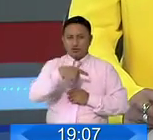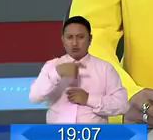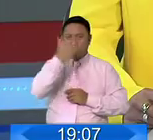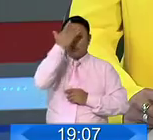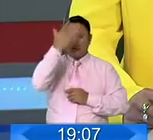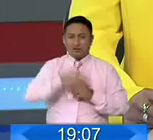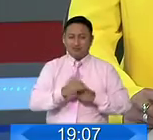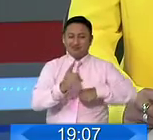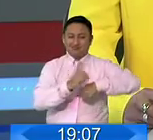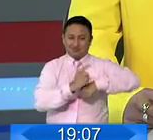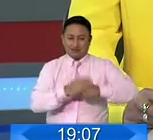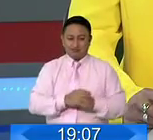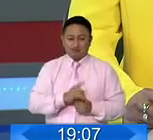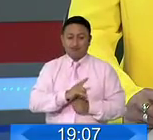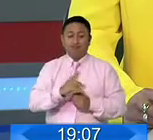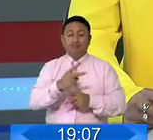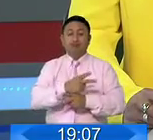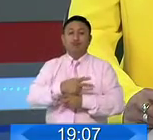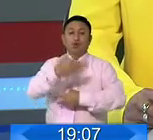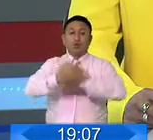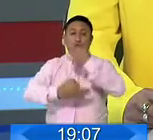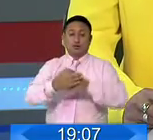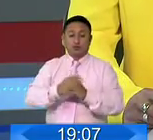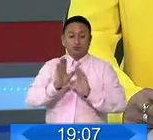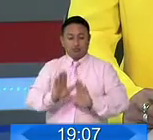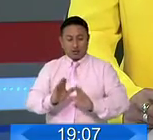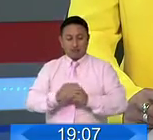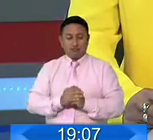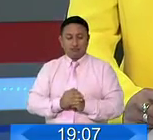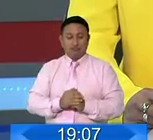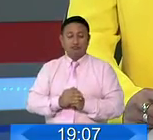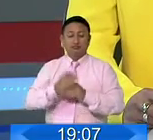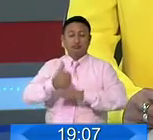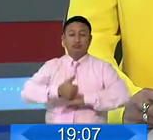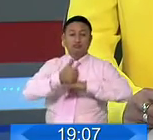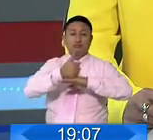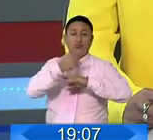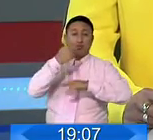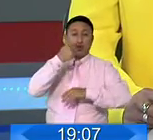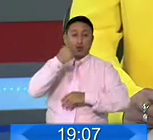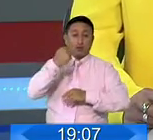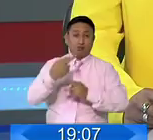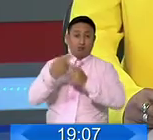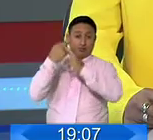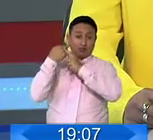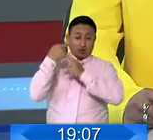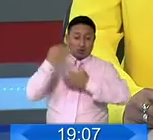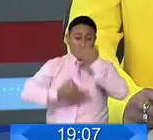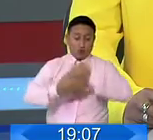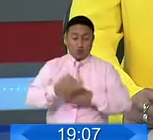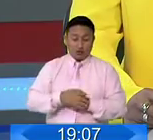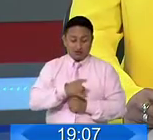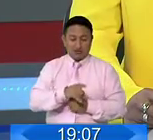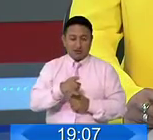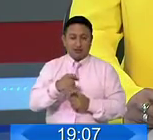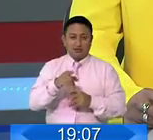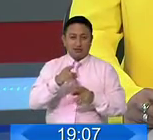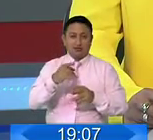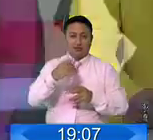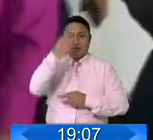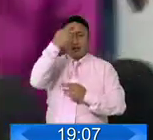La Judicatura confirmó que esa petición tendrá que ser resuelta por el juez encargado, que deberá designar la dirección provincial.